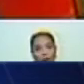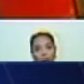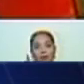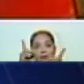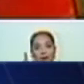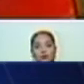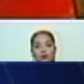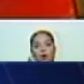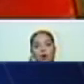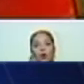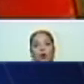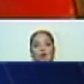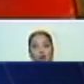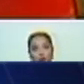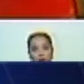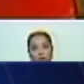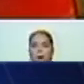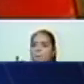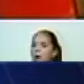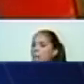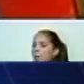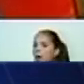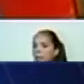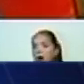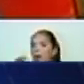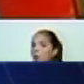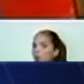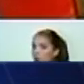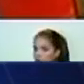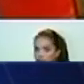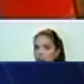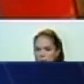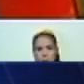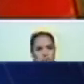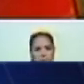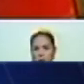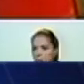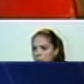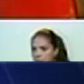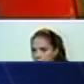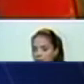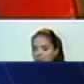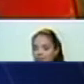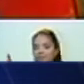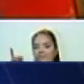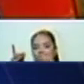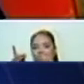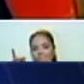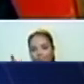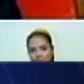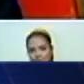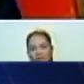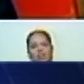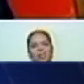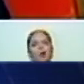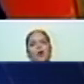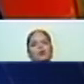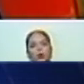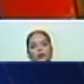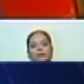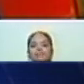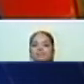Nacional Constituyente, en conversaciones con el Tribunal Supremo de Justicia, van entonces a donde deben estar, que es en la